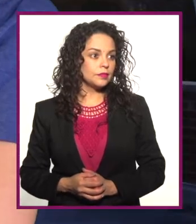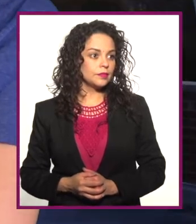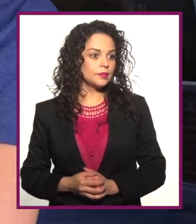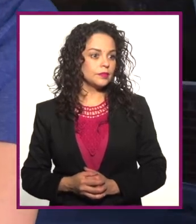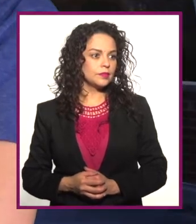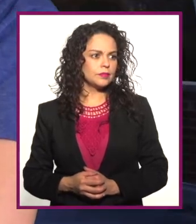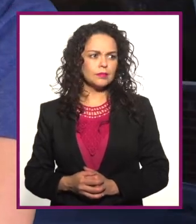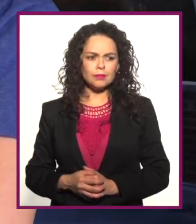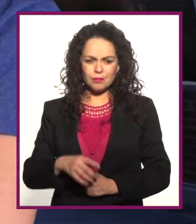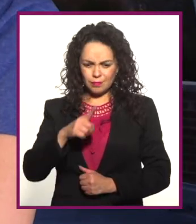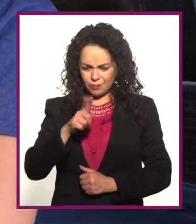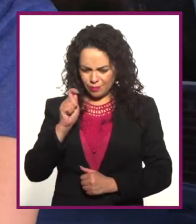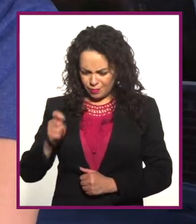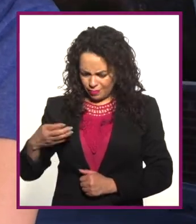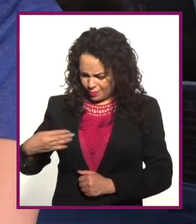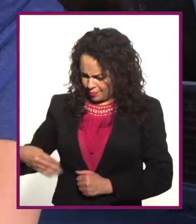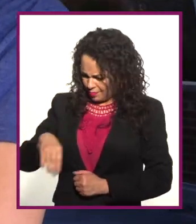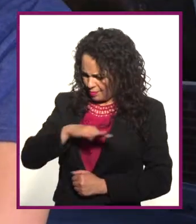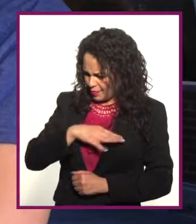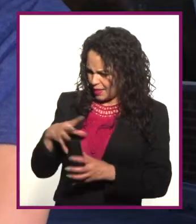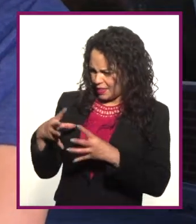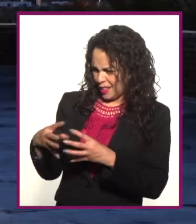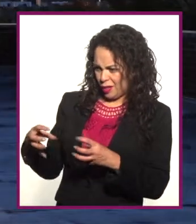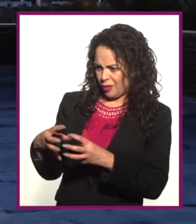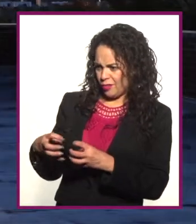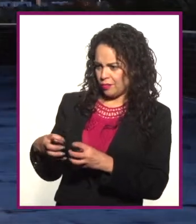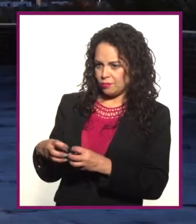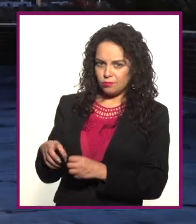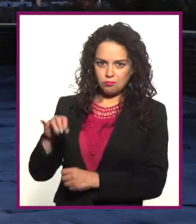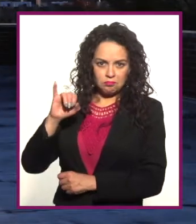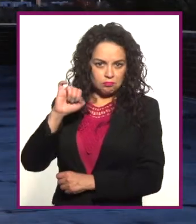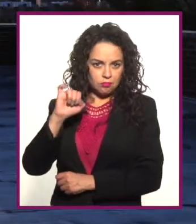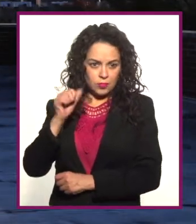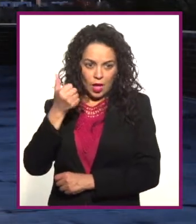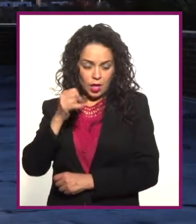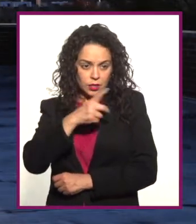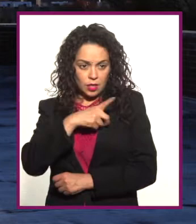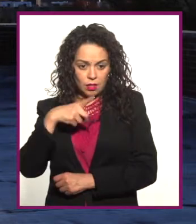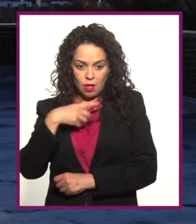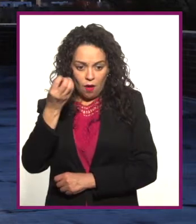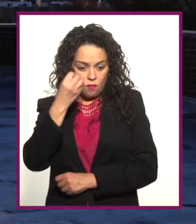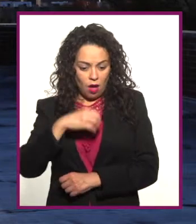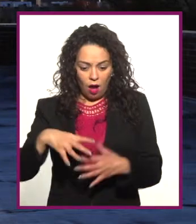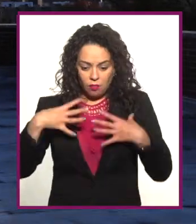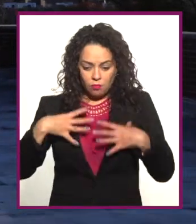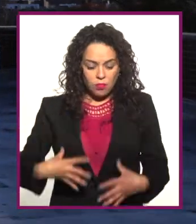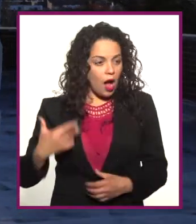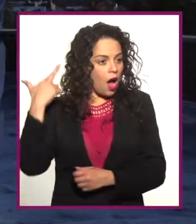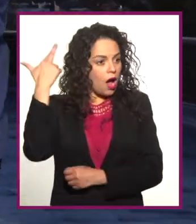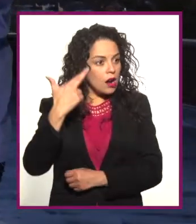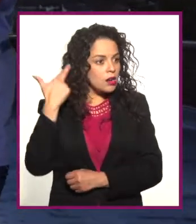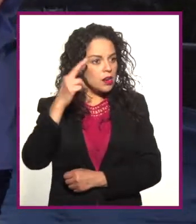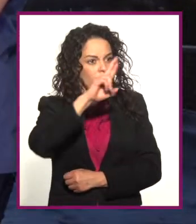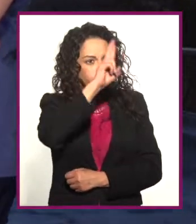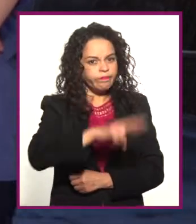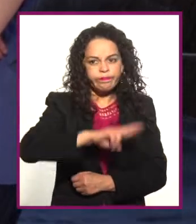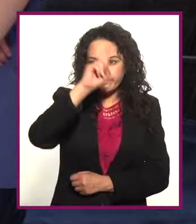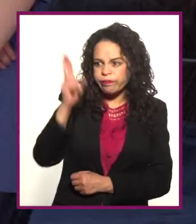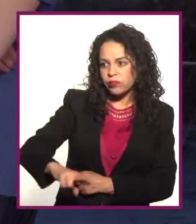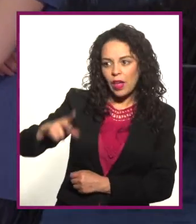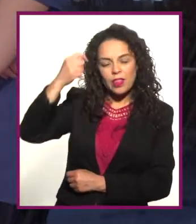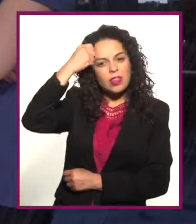¿Acaso vistes con una fina manta de algodón? ¿De qué otra forma esperarías que se vistiera el rey del pueblo